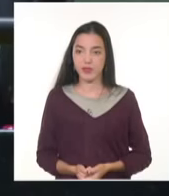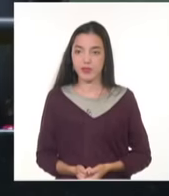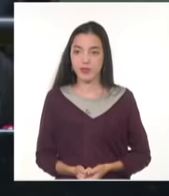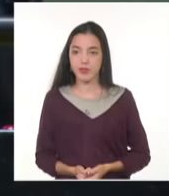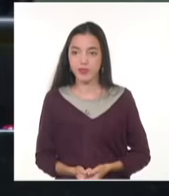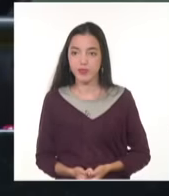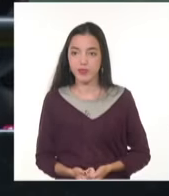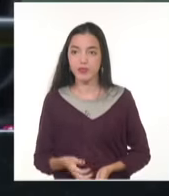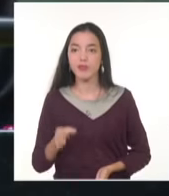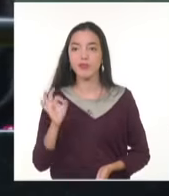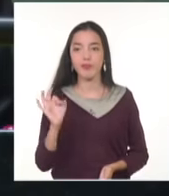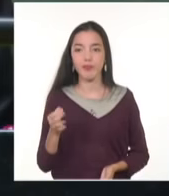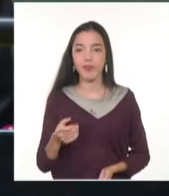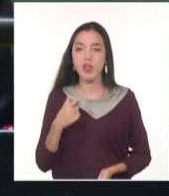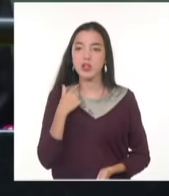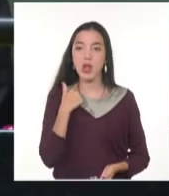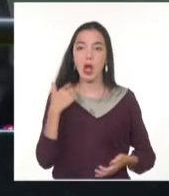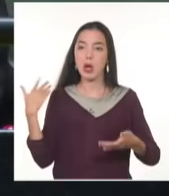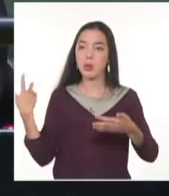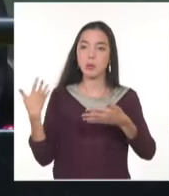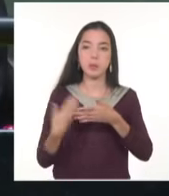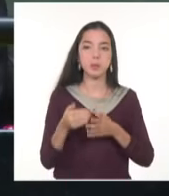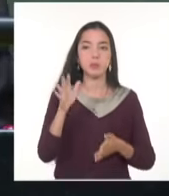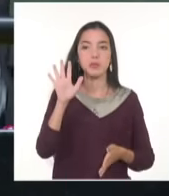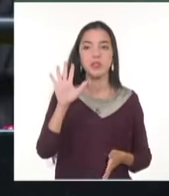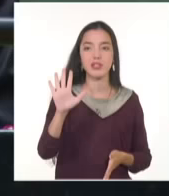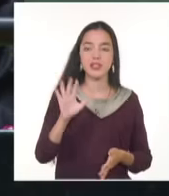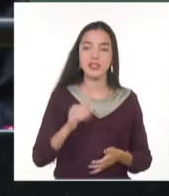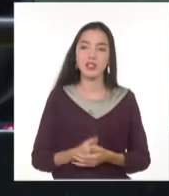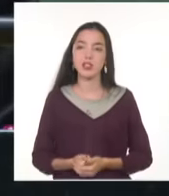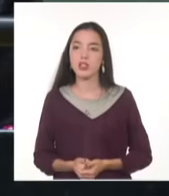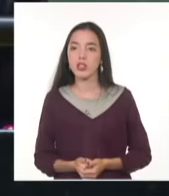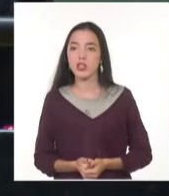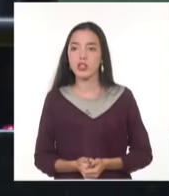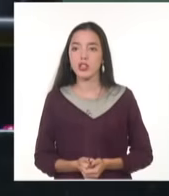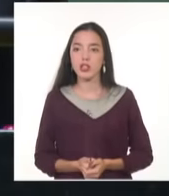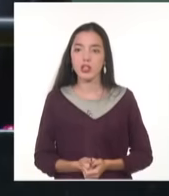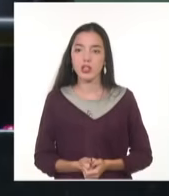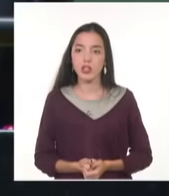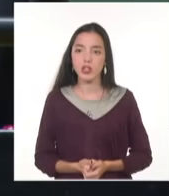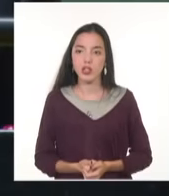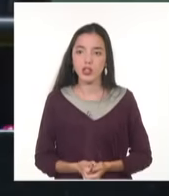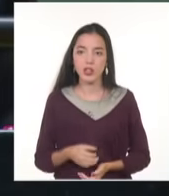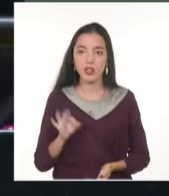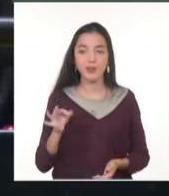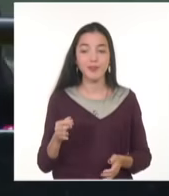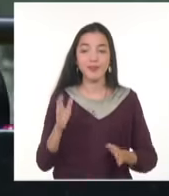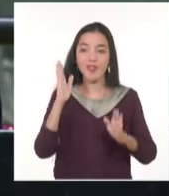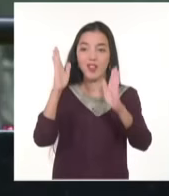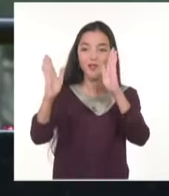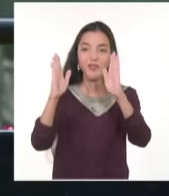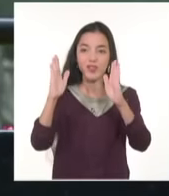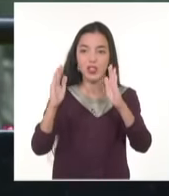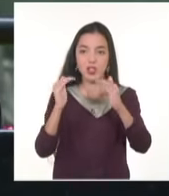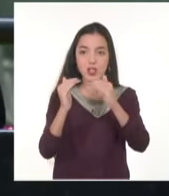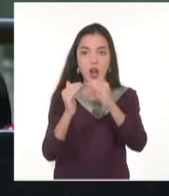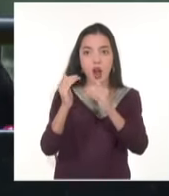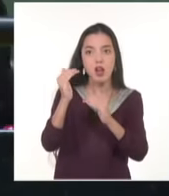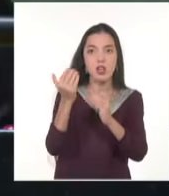Esos 5 multimillonarios tuvieron en este periodo ganancias